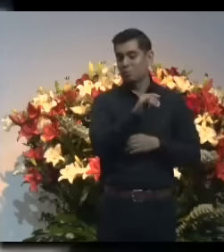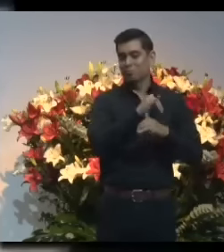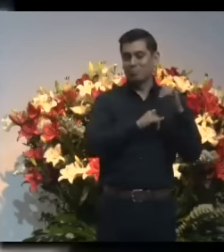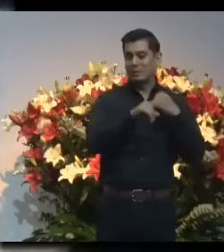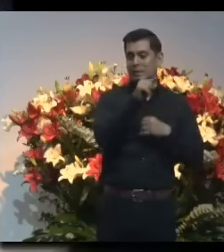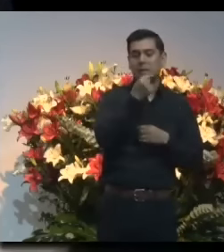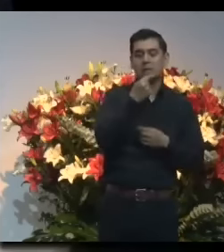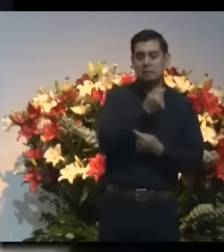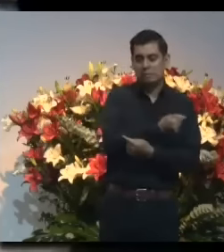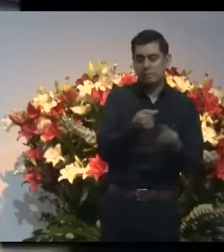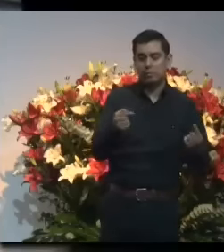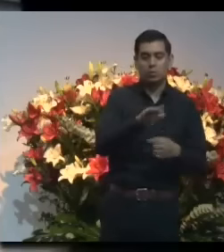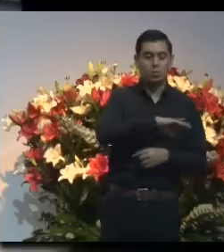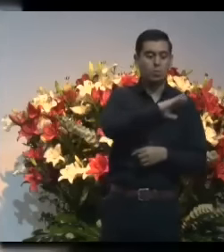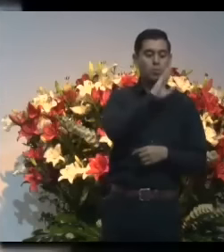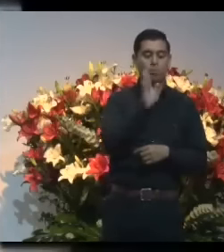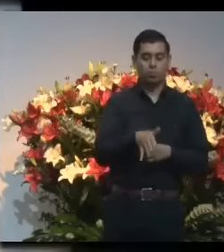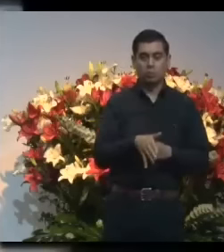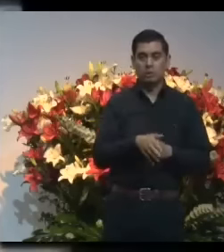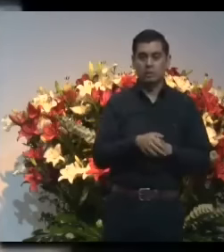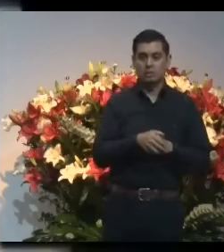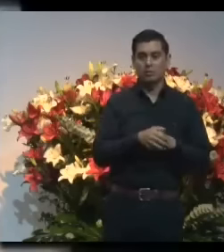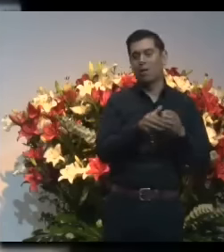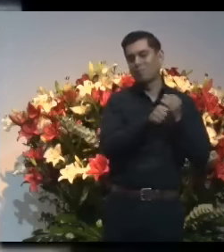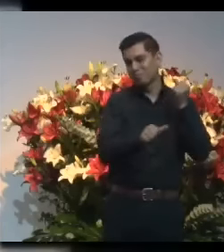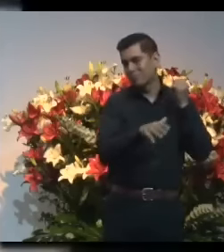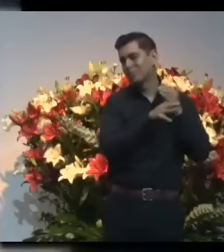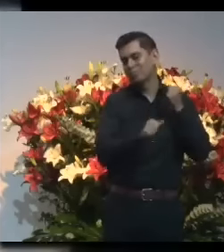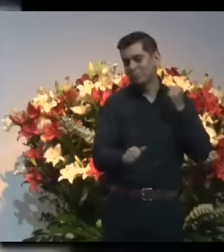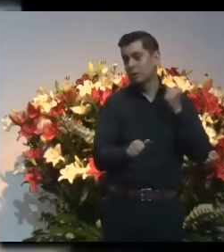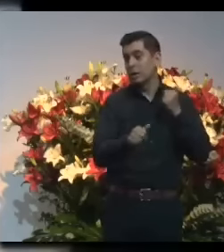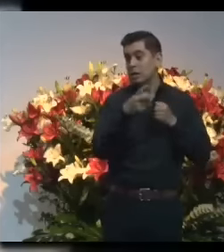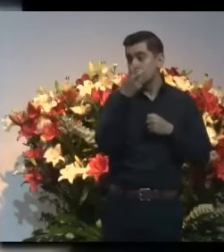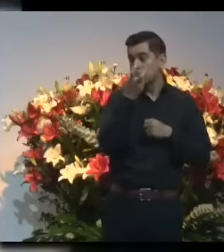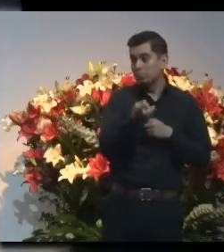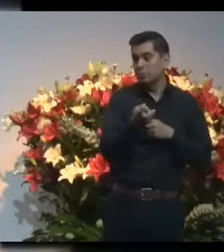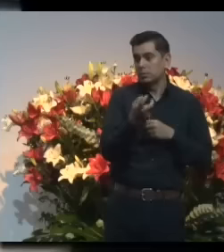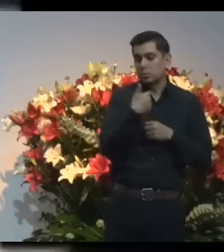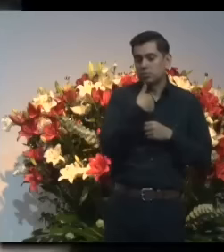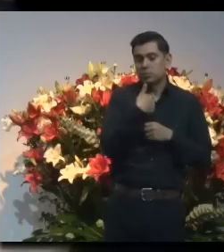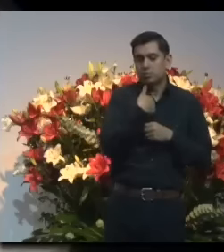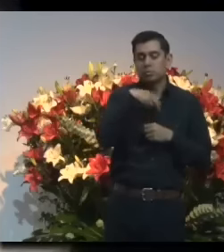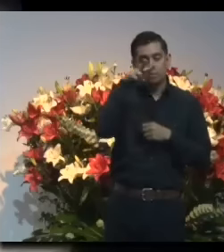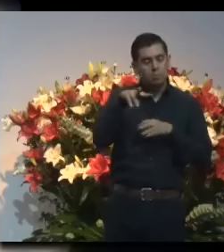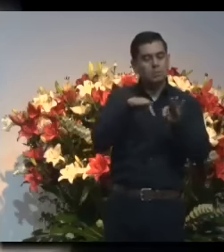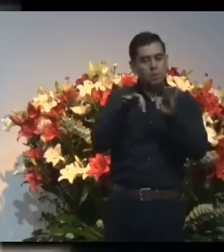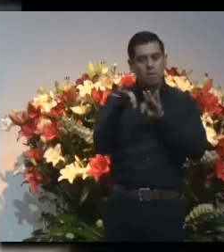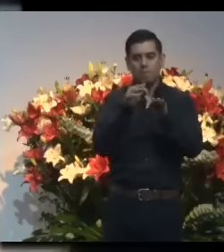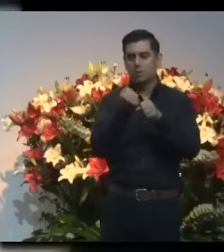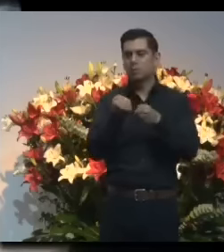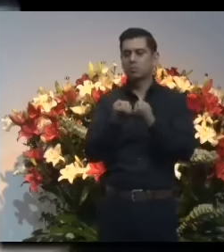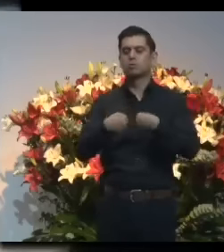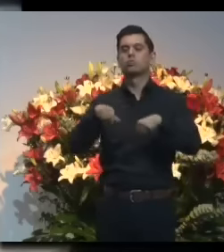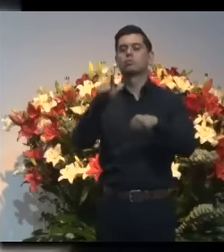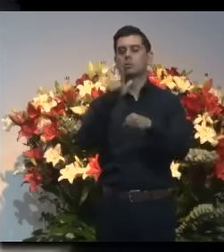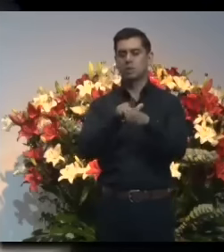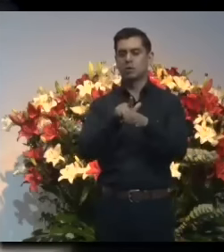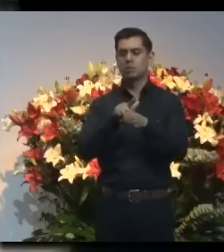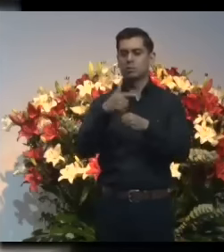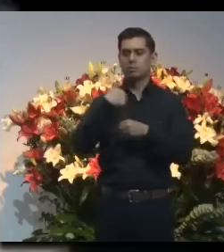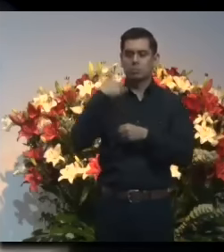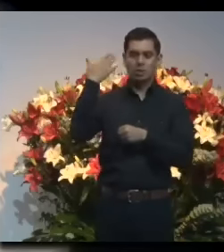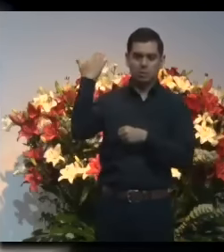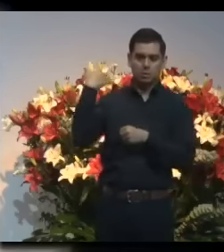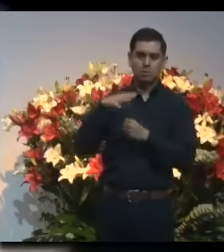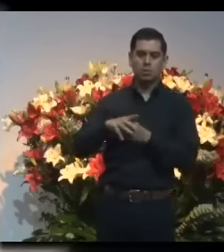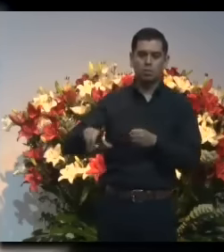menores morían por diarrea. Entonces, realmente mi actividad ha sido social. En el sexenio de Vicente Fox me